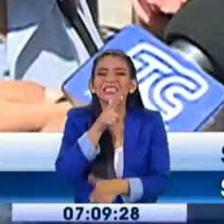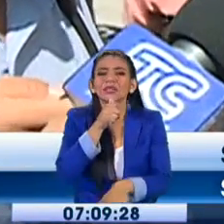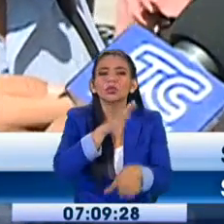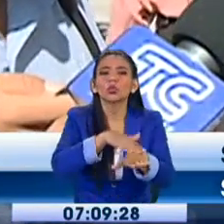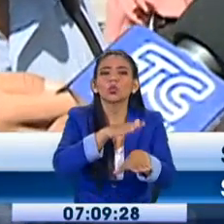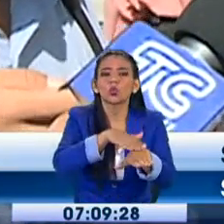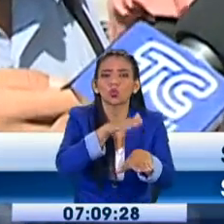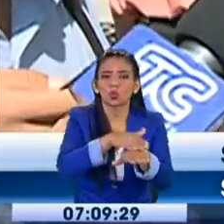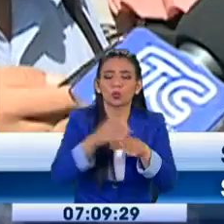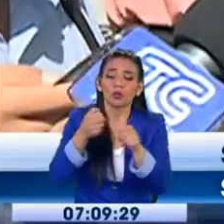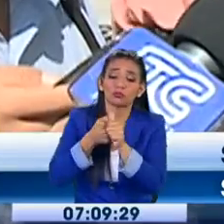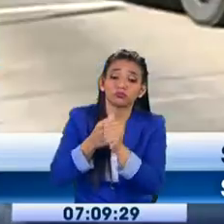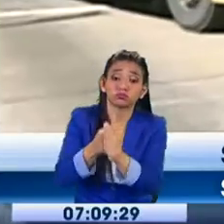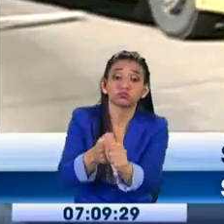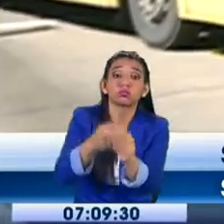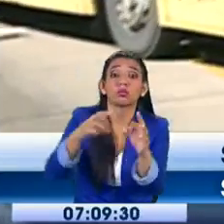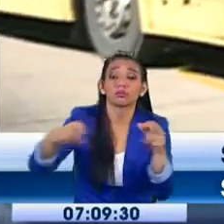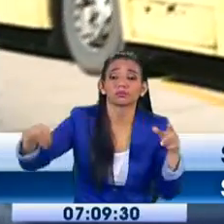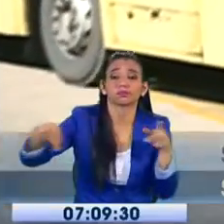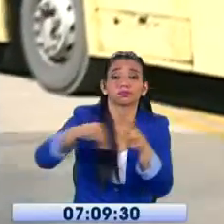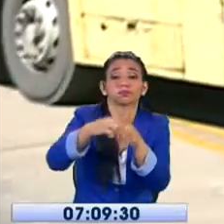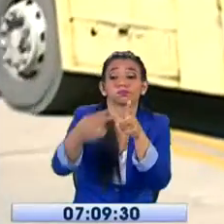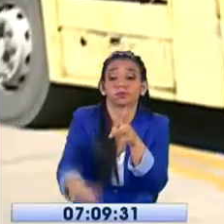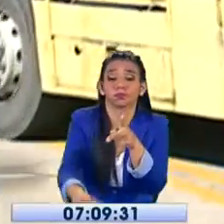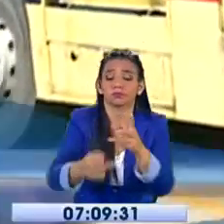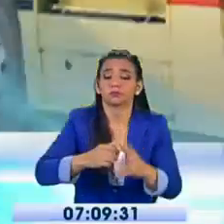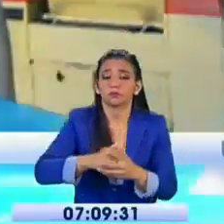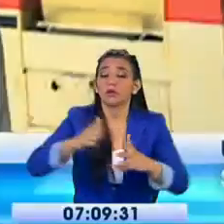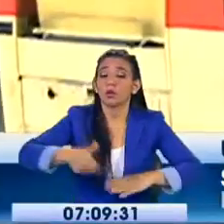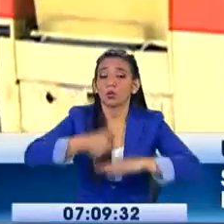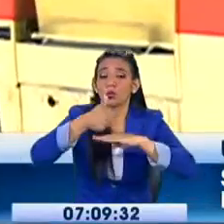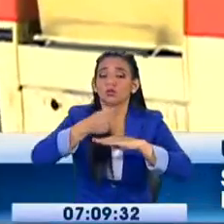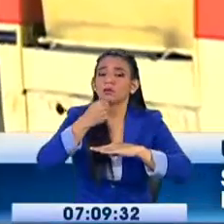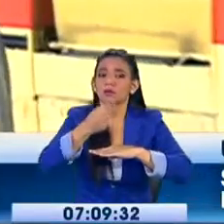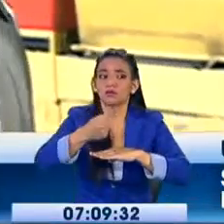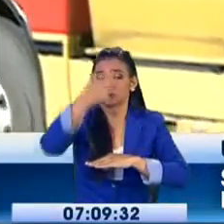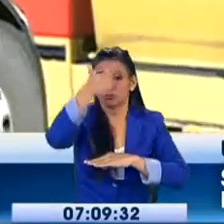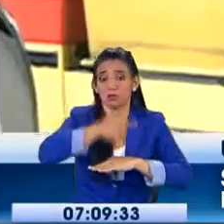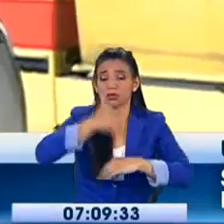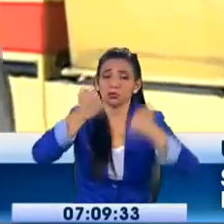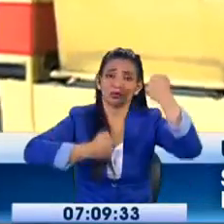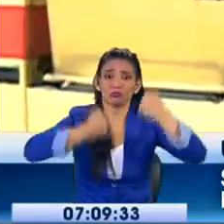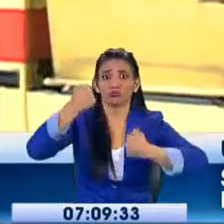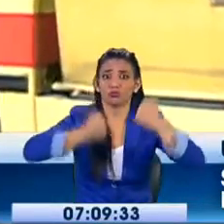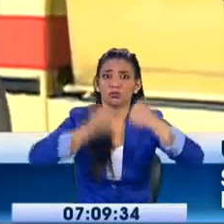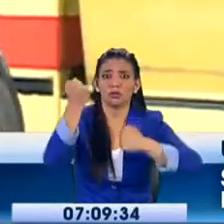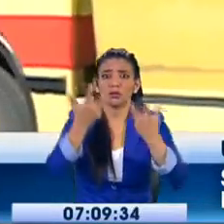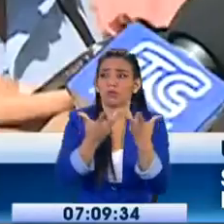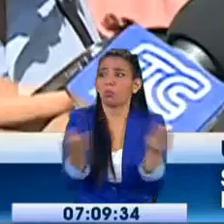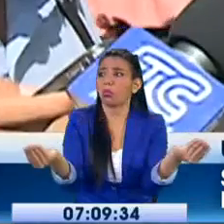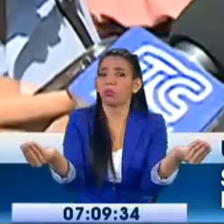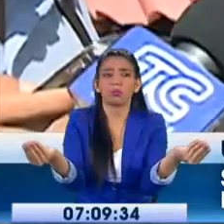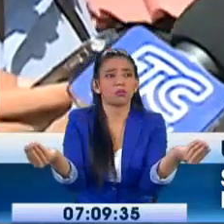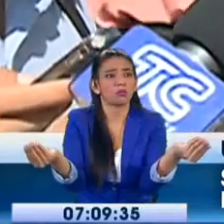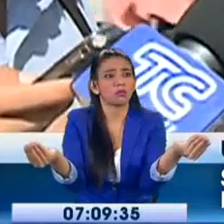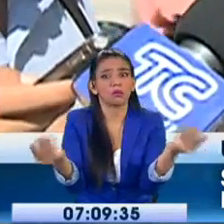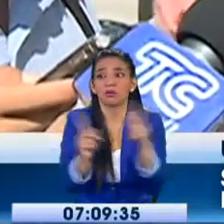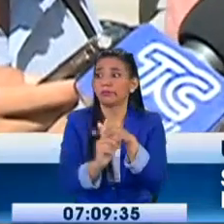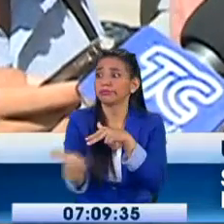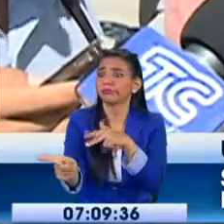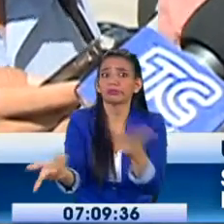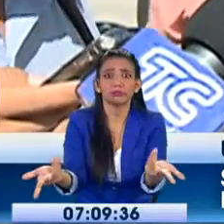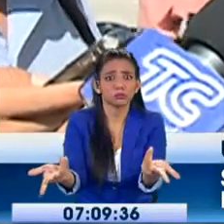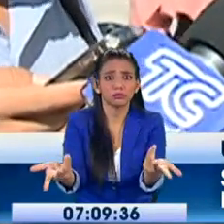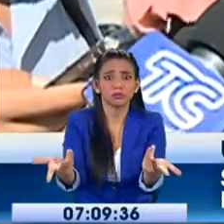los involucrados en este siniestro. Según informaron las autoridades, el conductor del autobús desapareció del lugar. El conductor